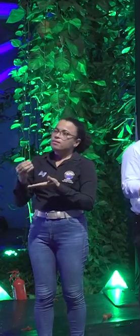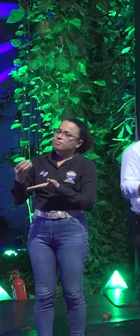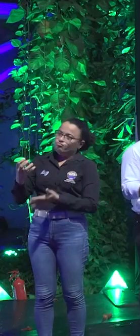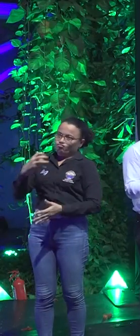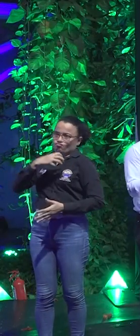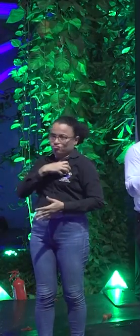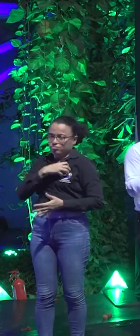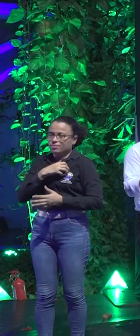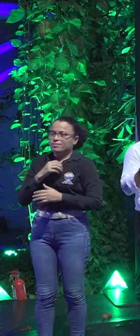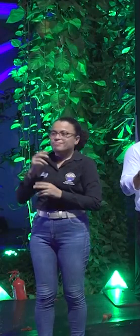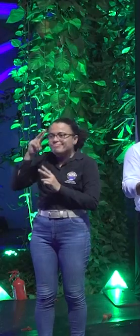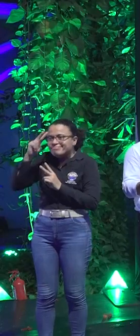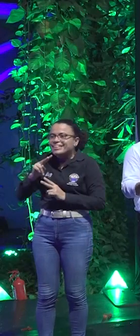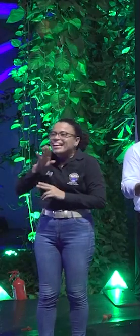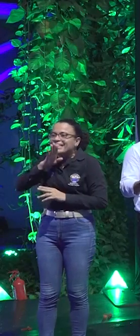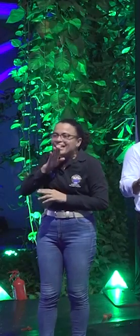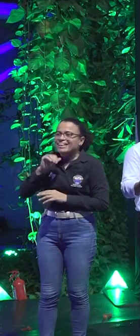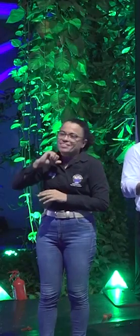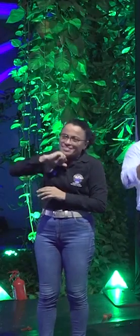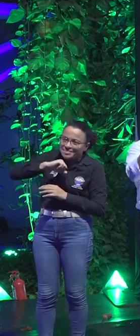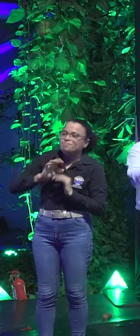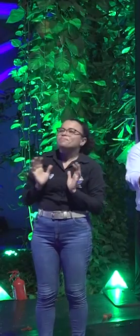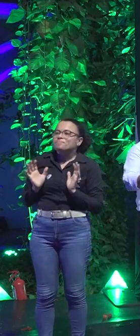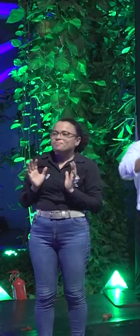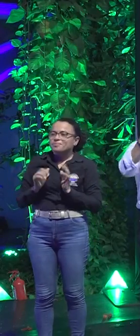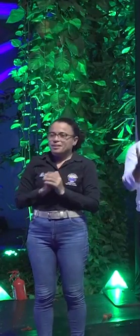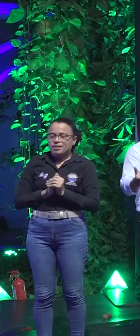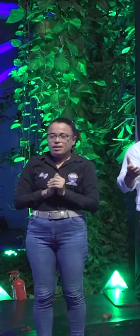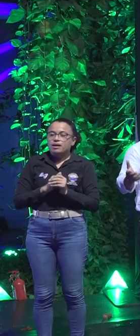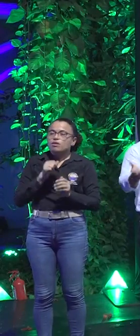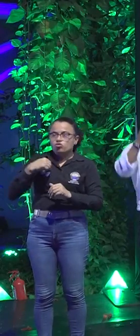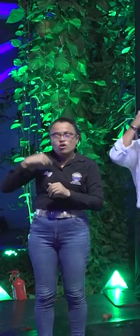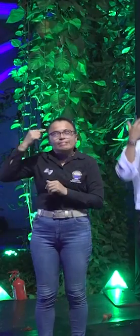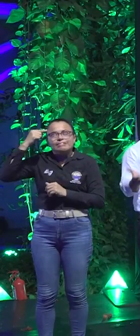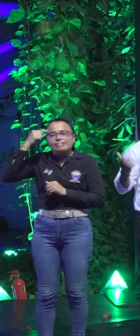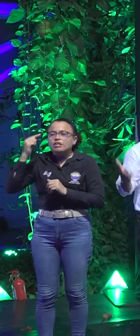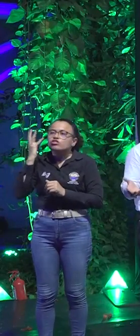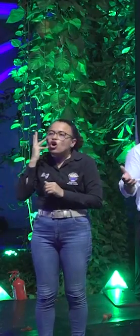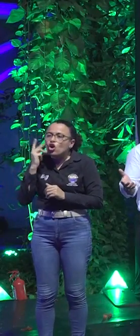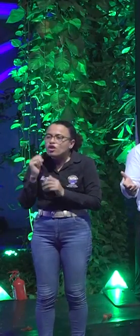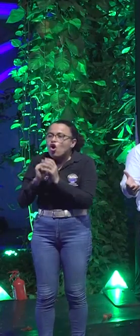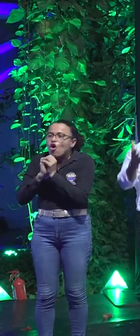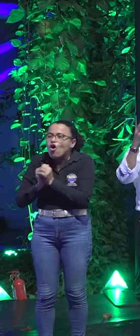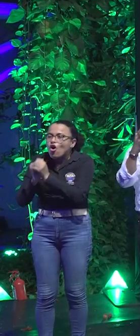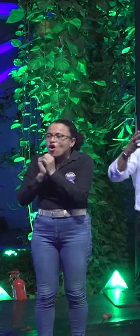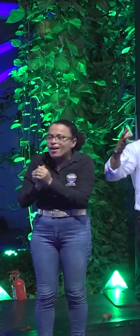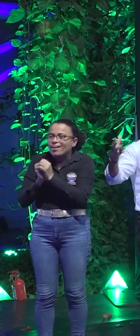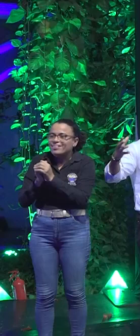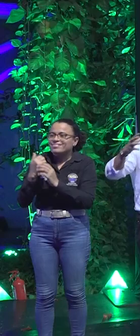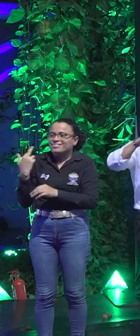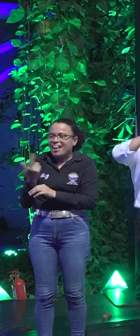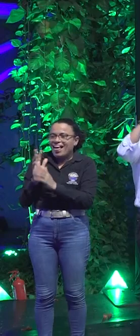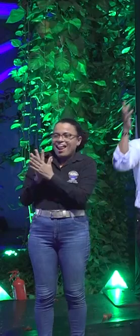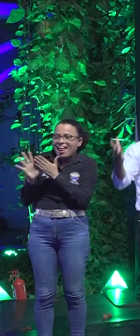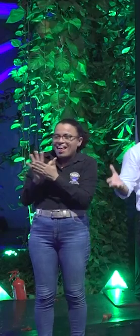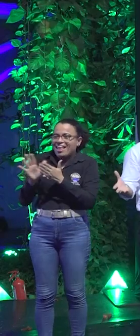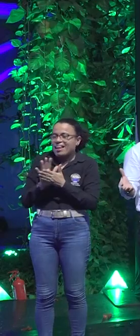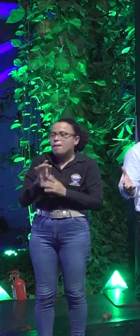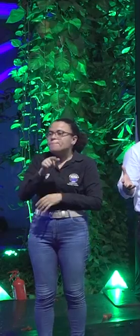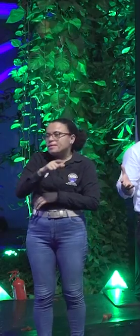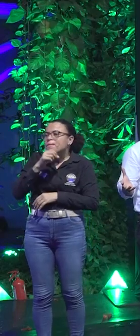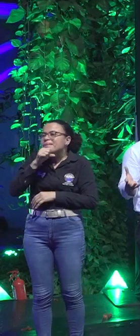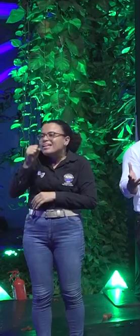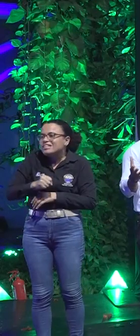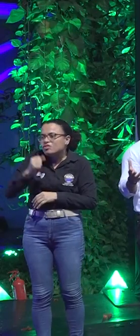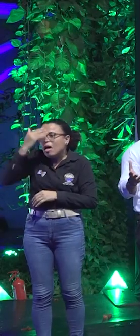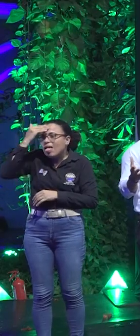los días. Y yo le dije, muchas gracias por orar por mí, porque sé que en 5 minutos yo le vuelvo a preguntar y usted vuelve y me cuenta la misma historia, porque él vive en un presente